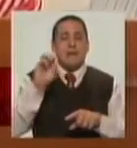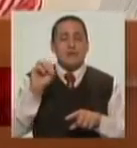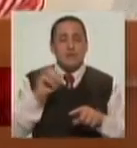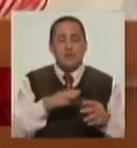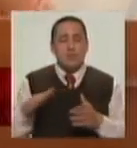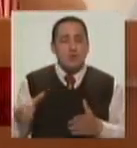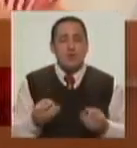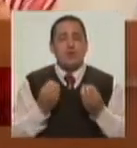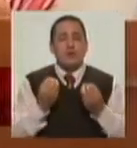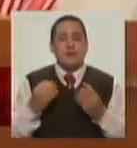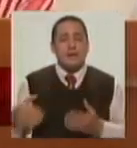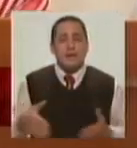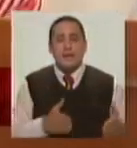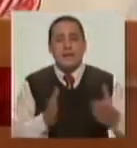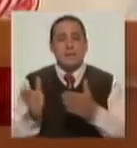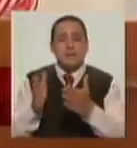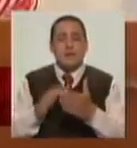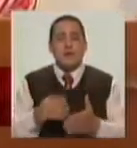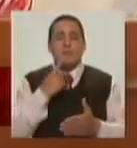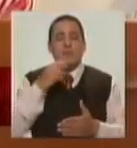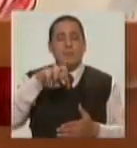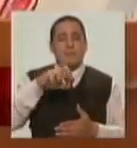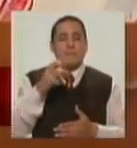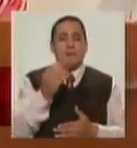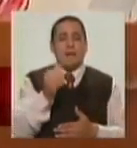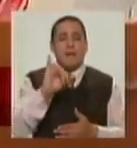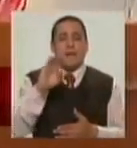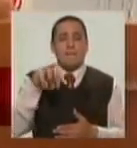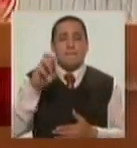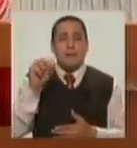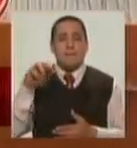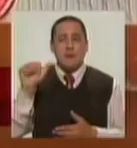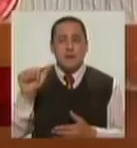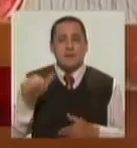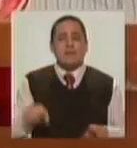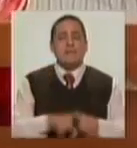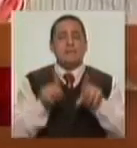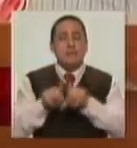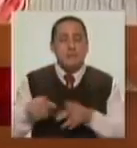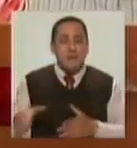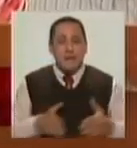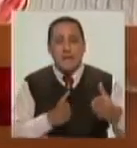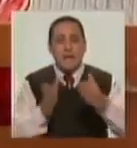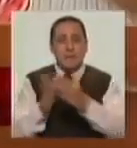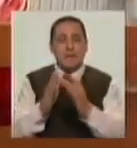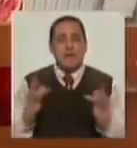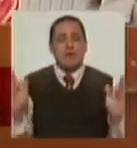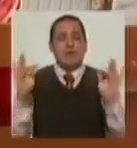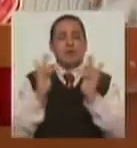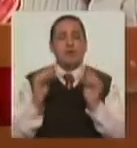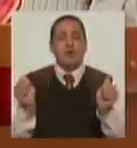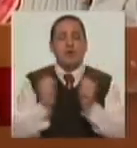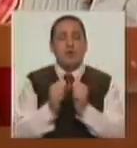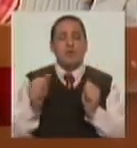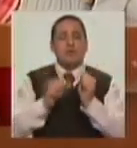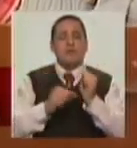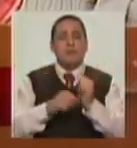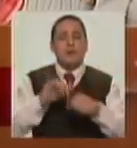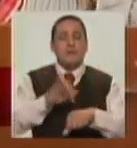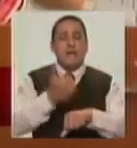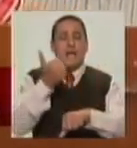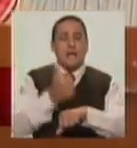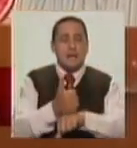la carretera pasa por Pacaypampa y la carretera también nos interconecta con nuestros hermanos de